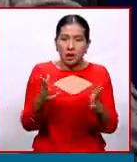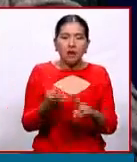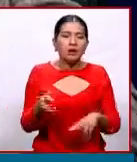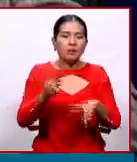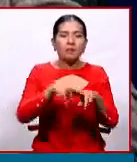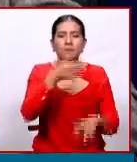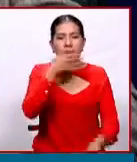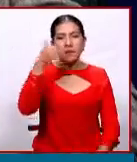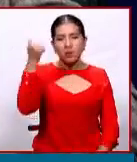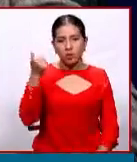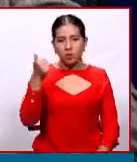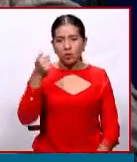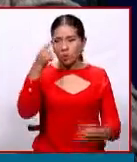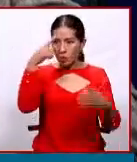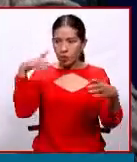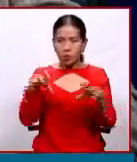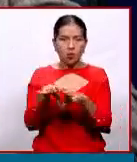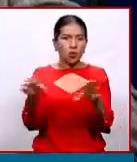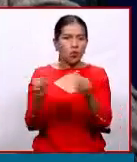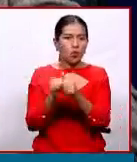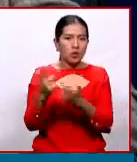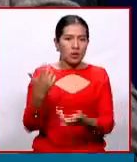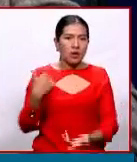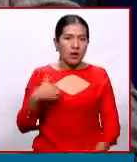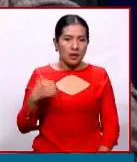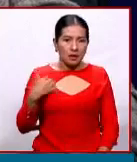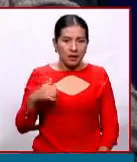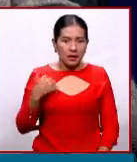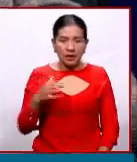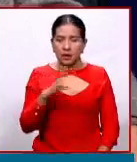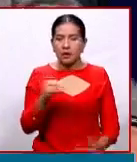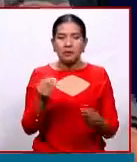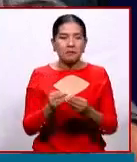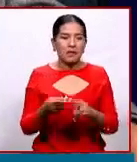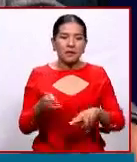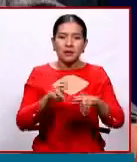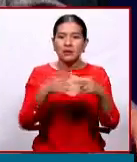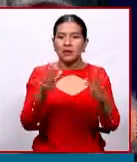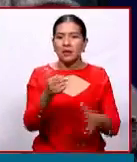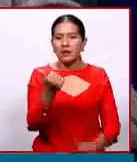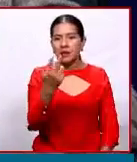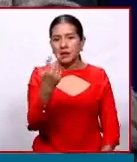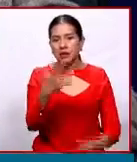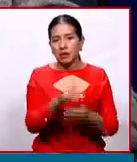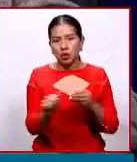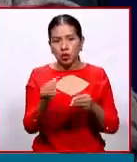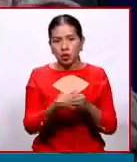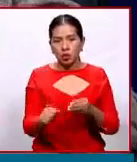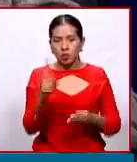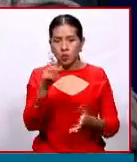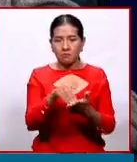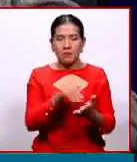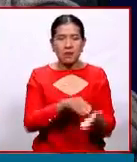en contratos con la Argentina, incluso hasta $13 el millar de BTUs.